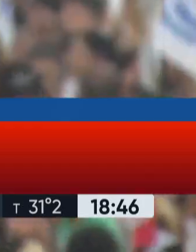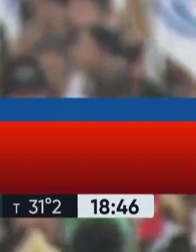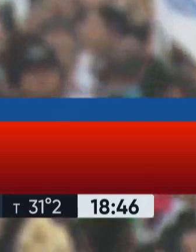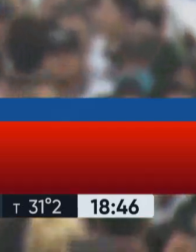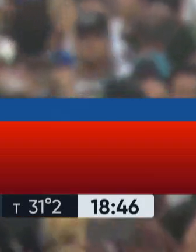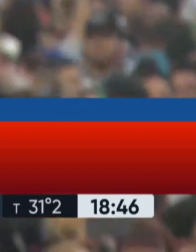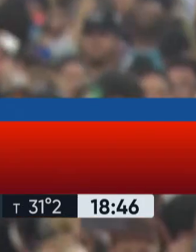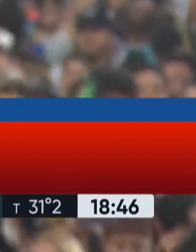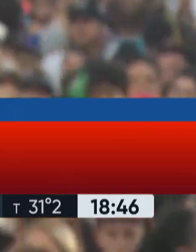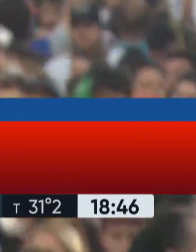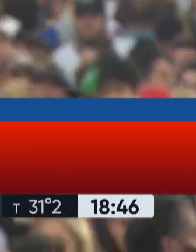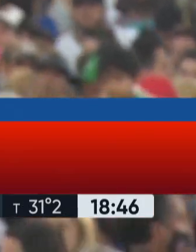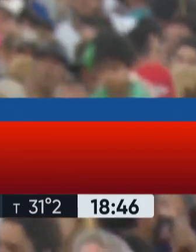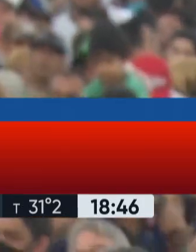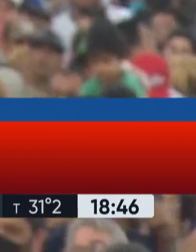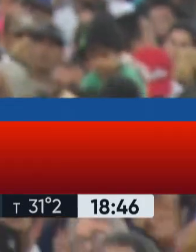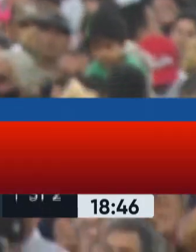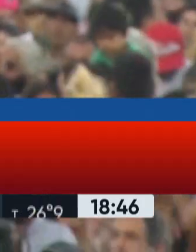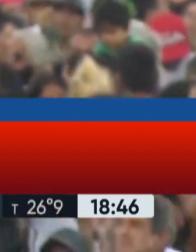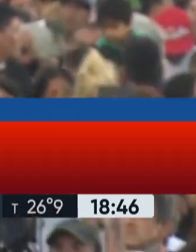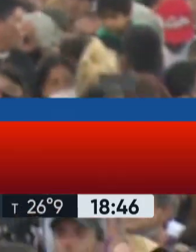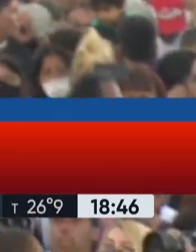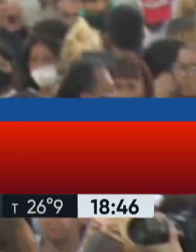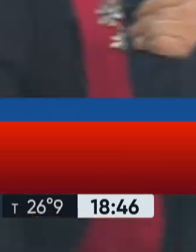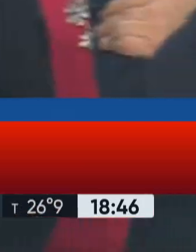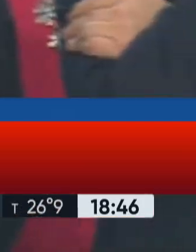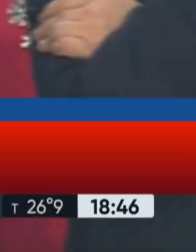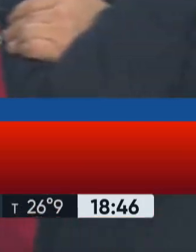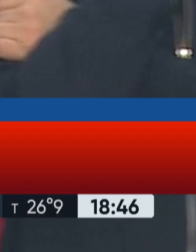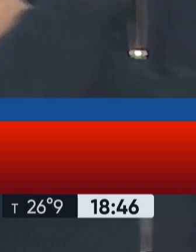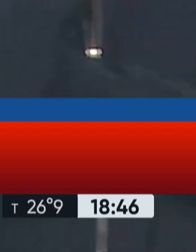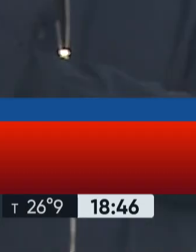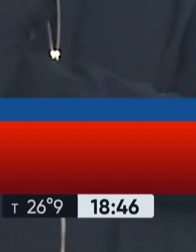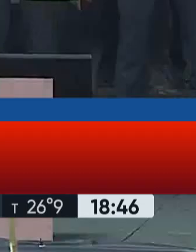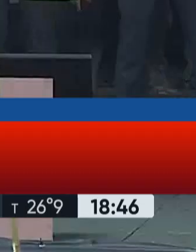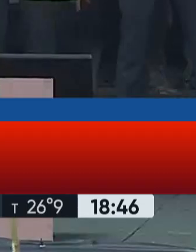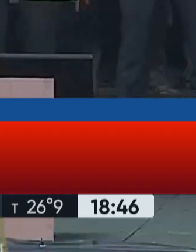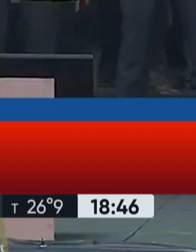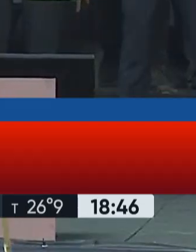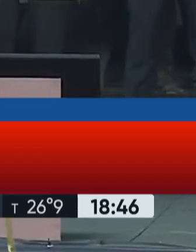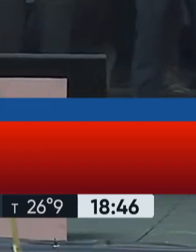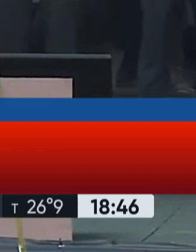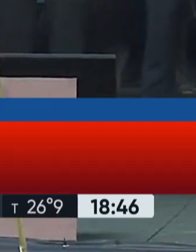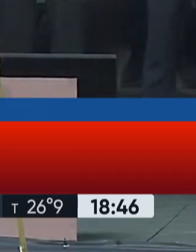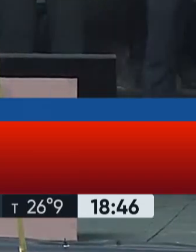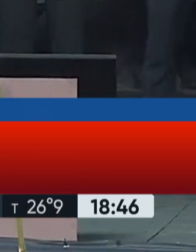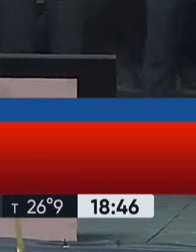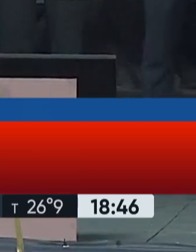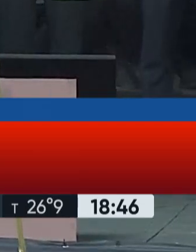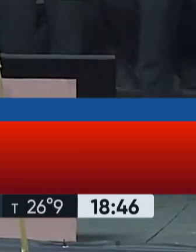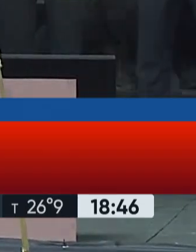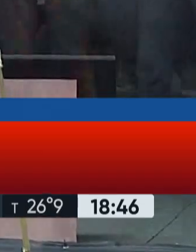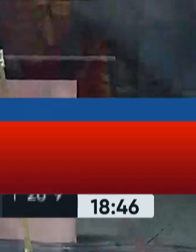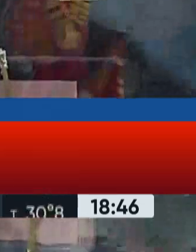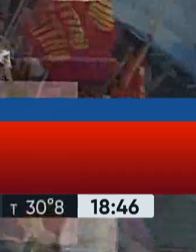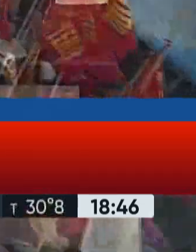con las políticas neoliberales que el gobierno de la Alianza había llevado adelante, como nosotros vimos